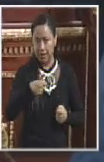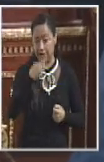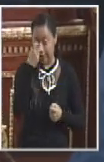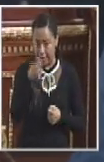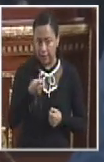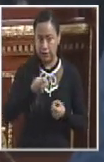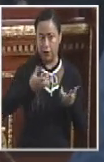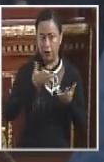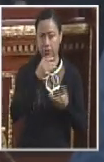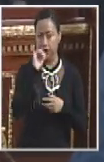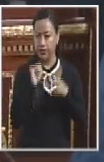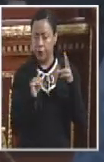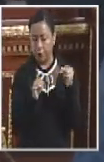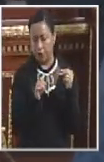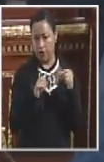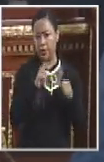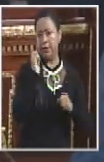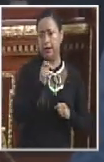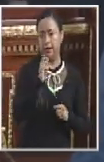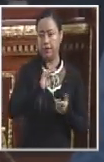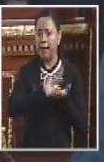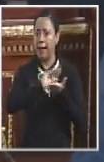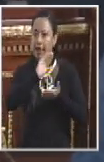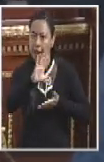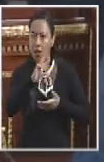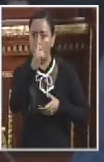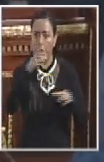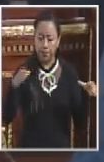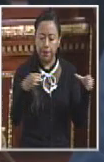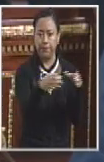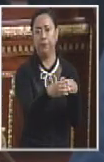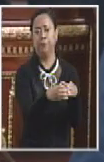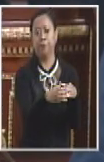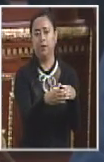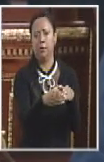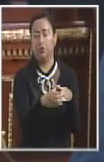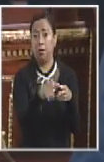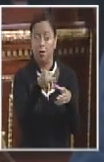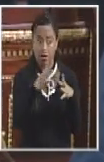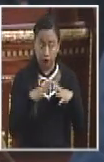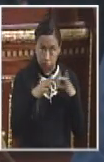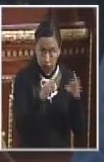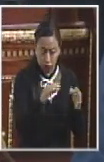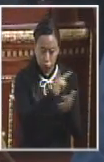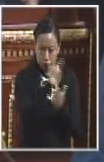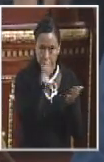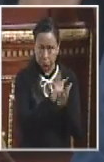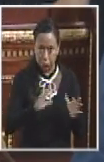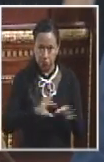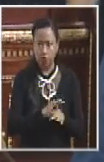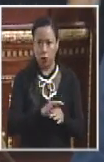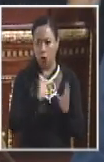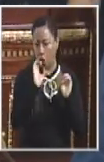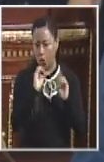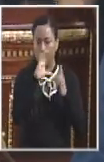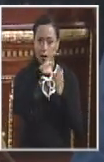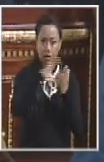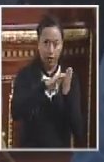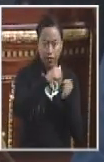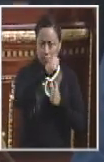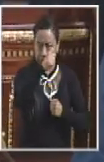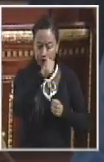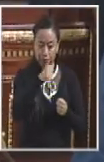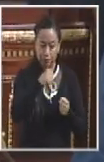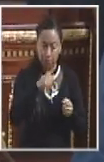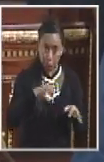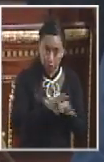acto, que es el envío de una terna que no tiene fundamento legal ni constitucional para ser